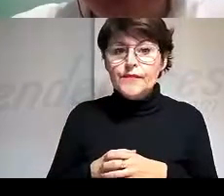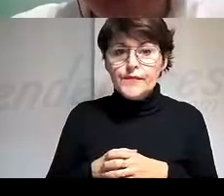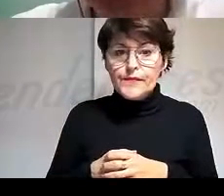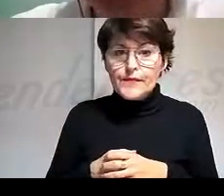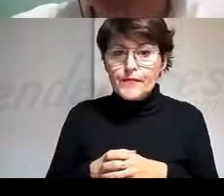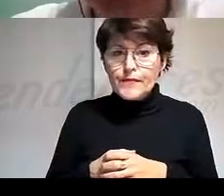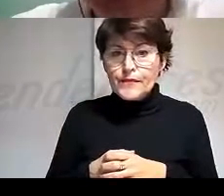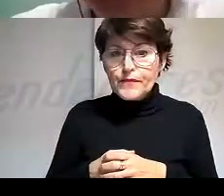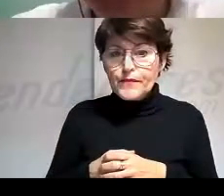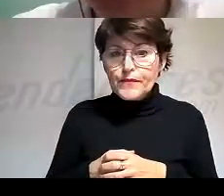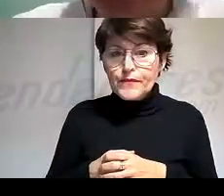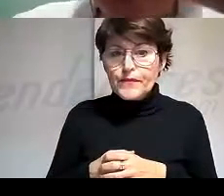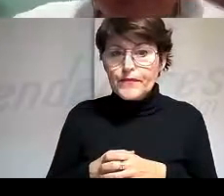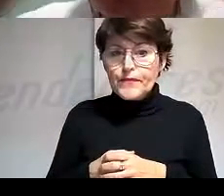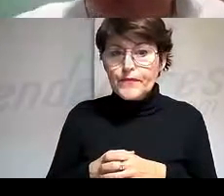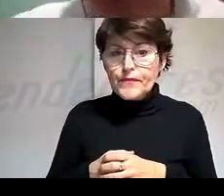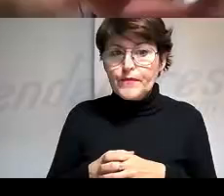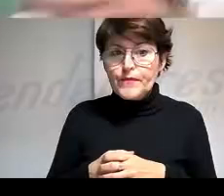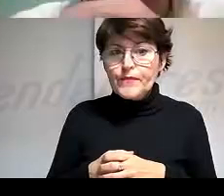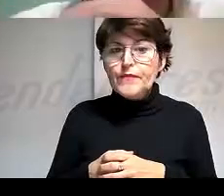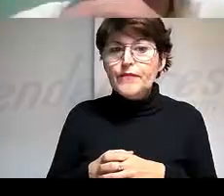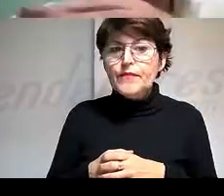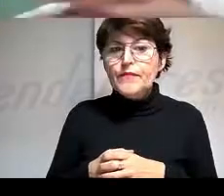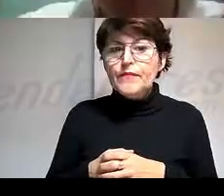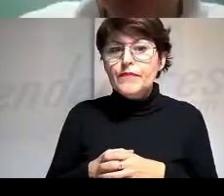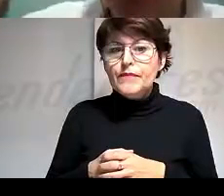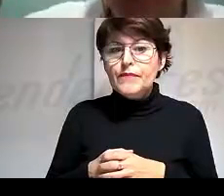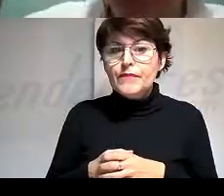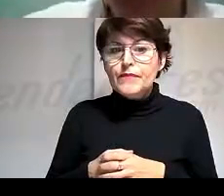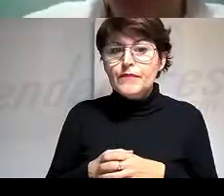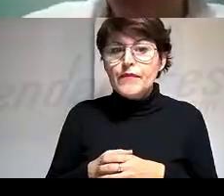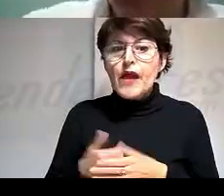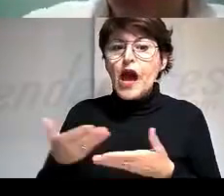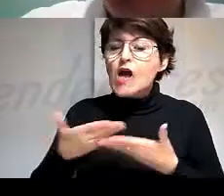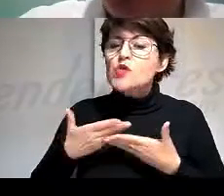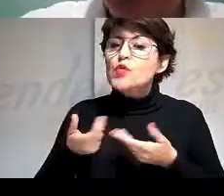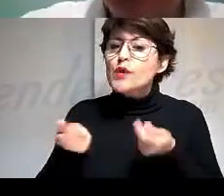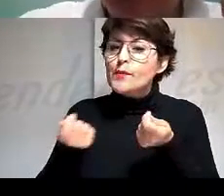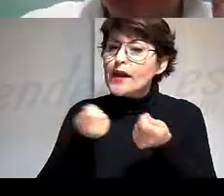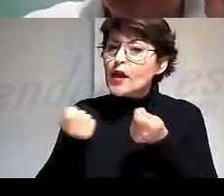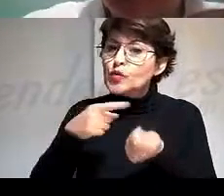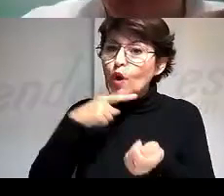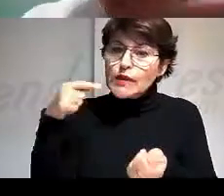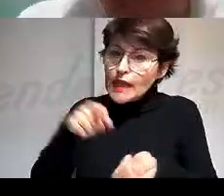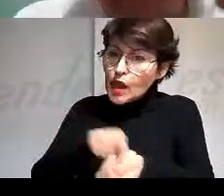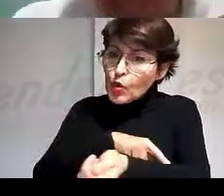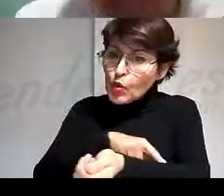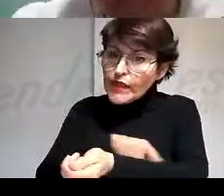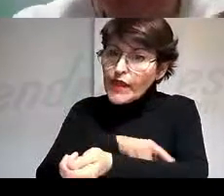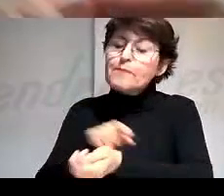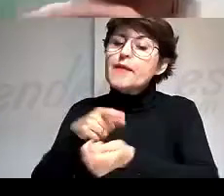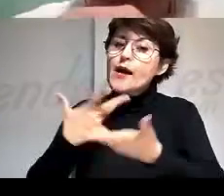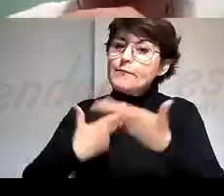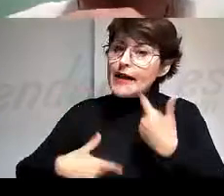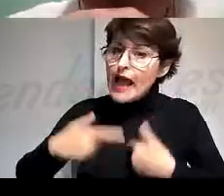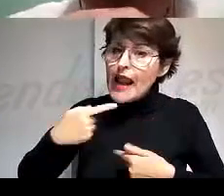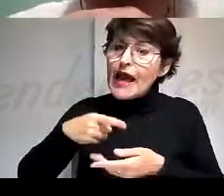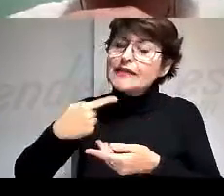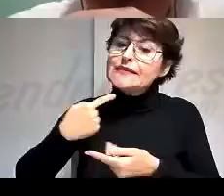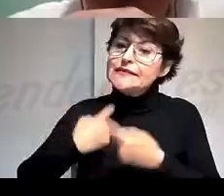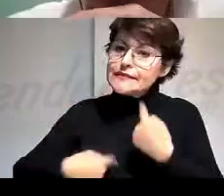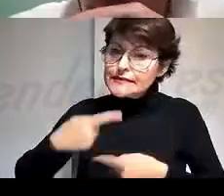tienen cierta función a nivel del control de la glucemia a nivel de la sangre, de la cantidad de glucosa